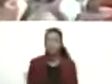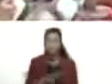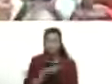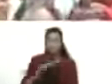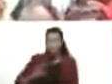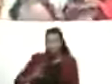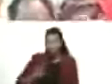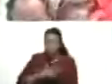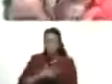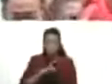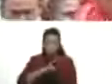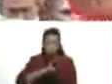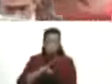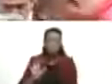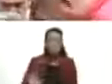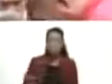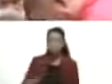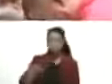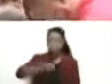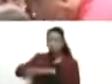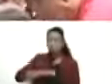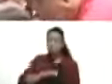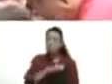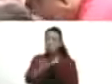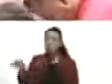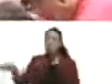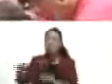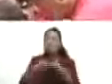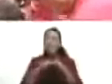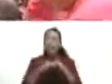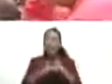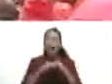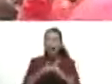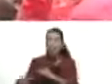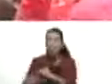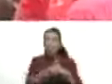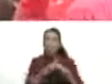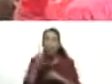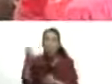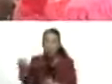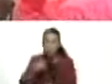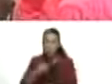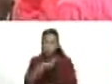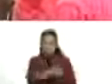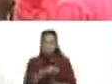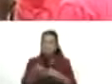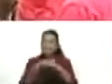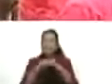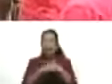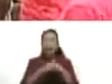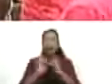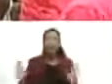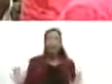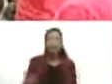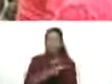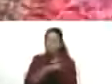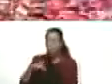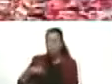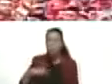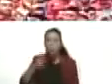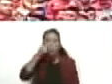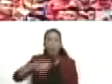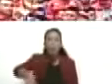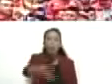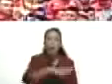Somos. Somos. Somos lo mismo. Tú y yo, yo y tú, somos nosotros.